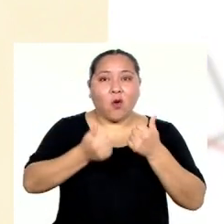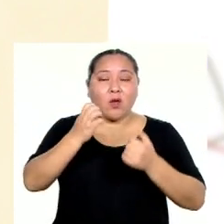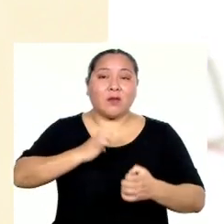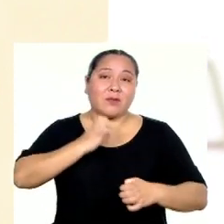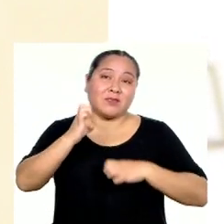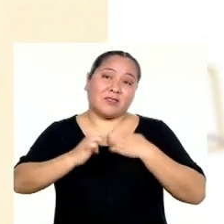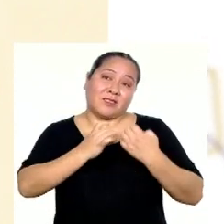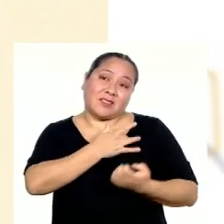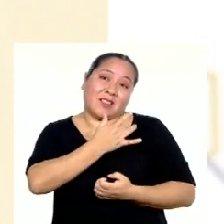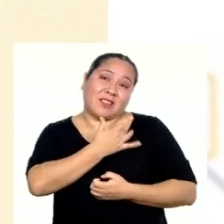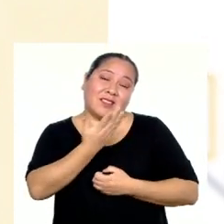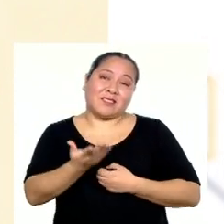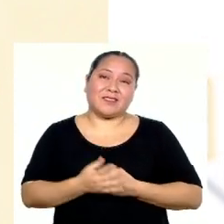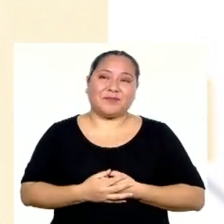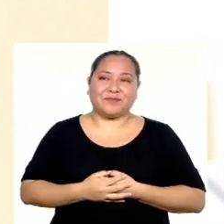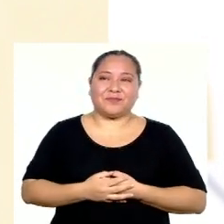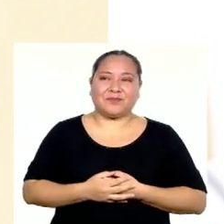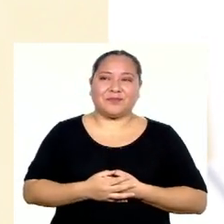estás experimentando.